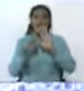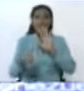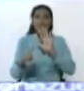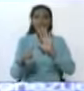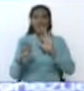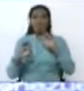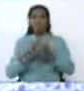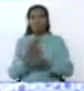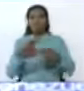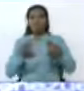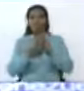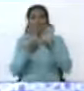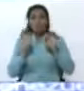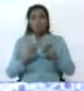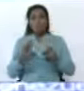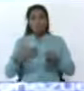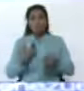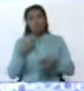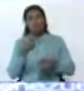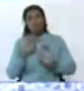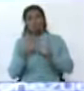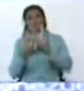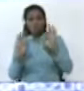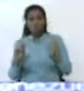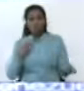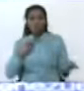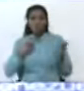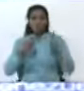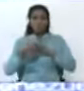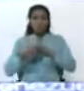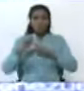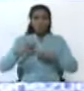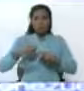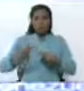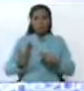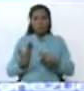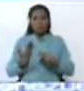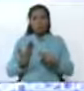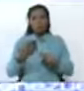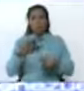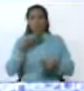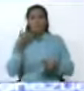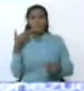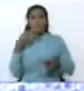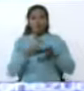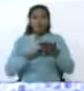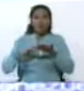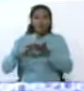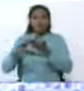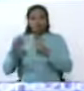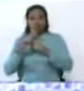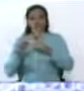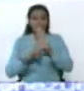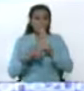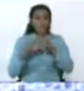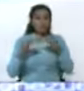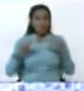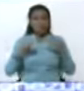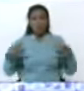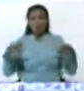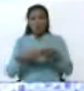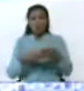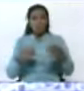funcionamiento, pudiéramos decir, para la transformación y para la mejoría en todos sus aspectos del Cuerpo